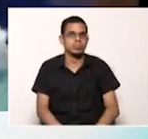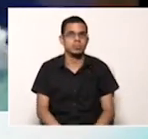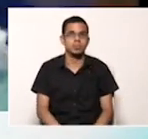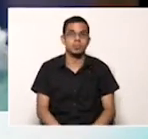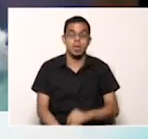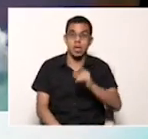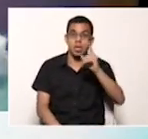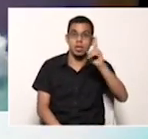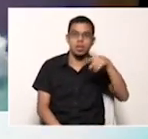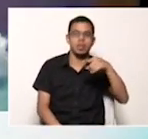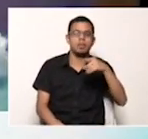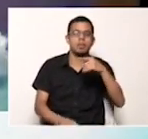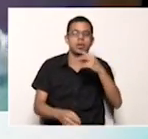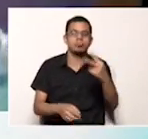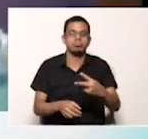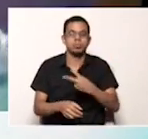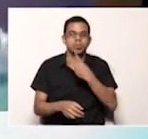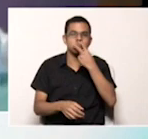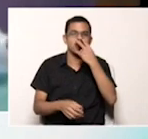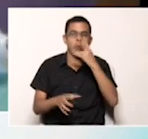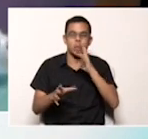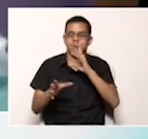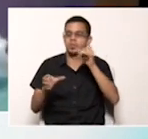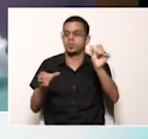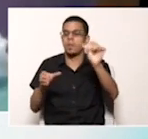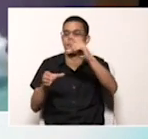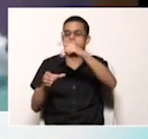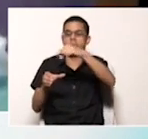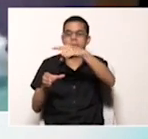y la fragancia.